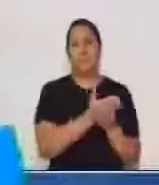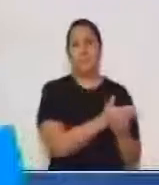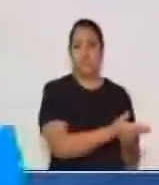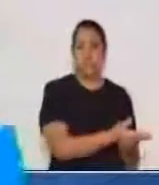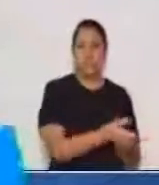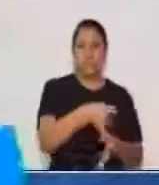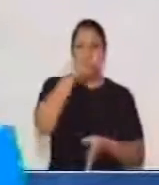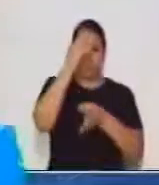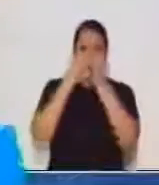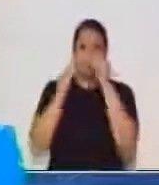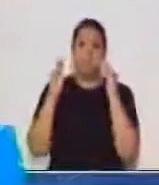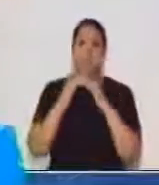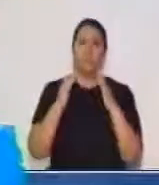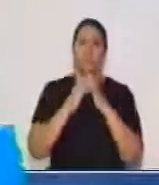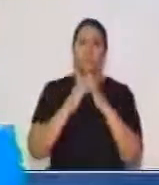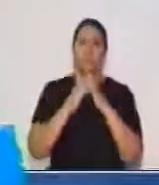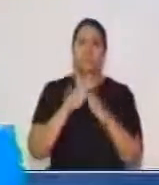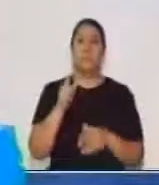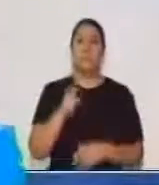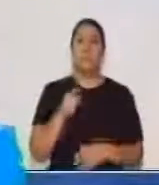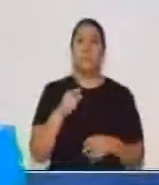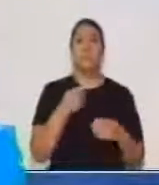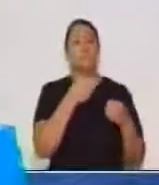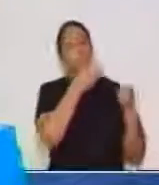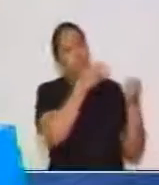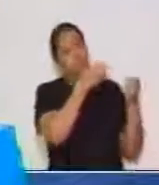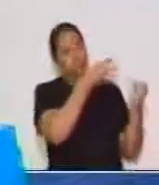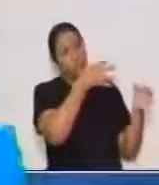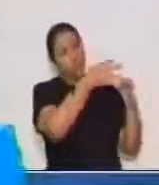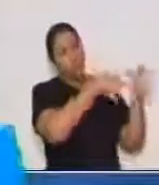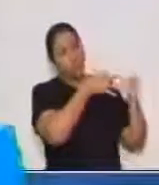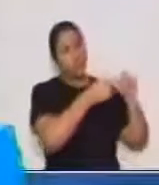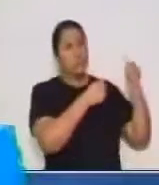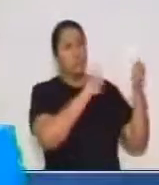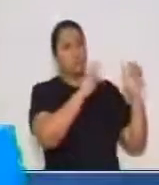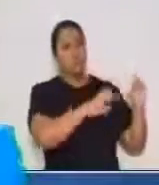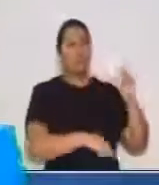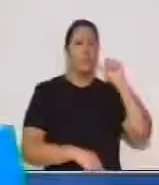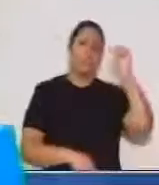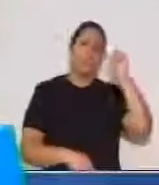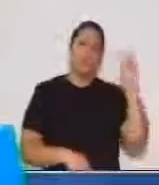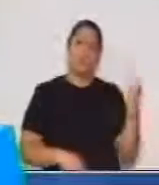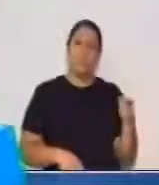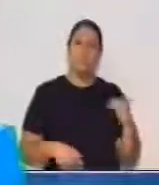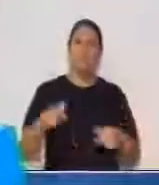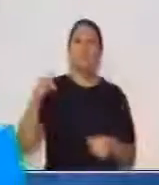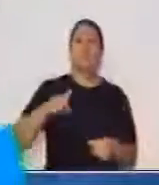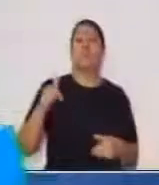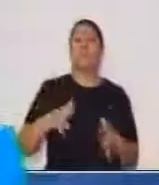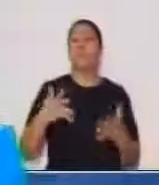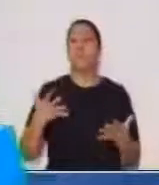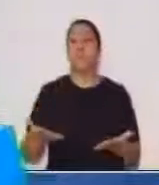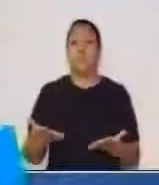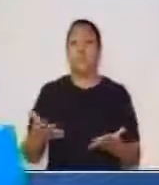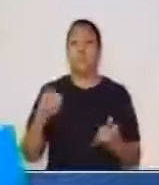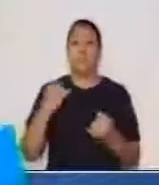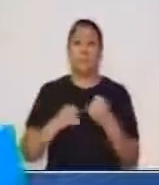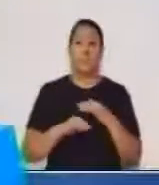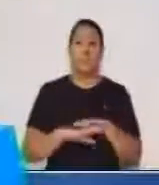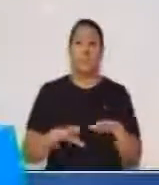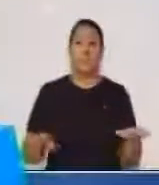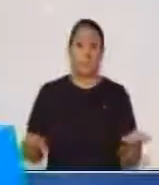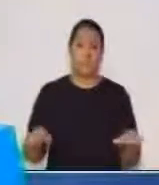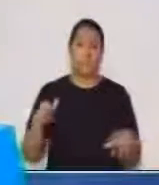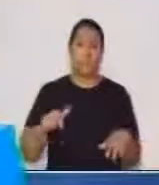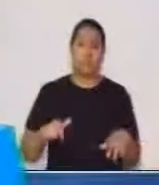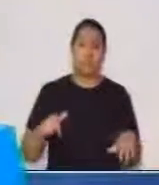de Aprendo en Casa y comenta qué fue lo que aprendiste hoy. Hoy culminamos esta serie de sesiones en